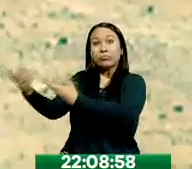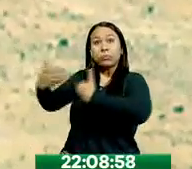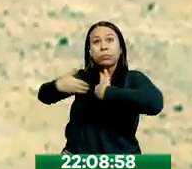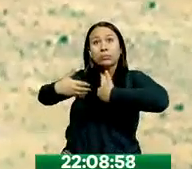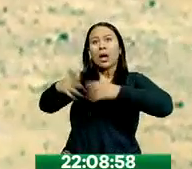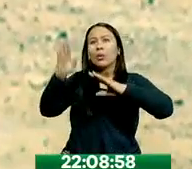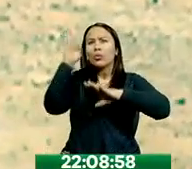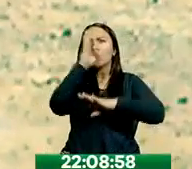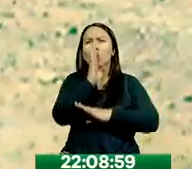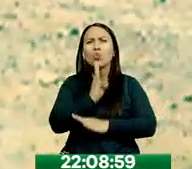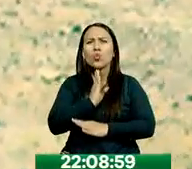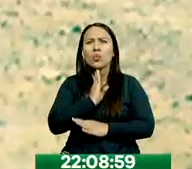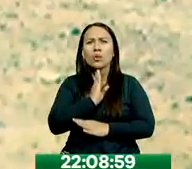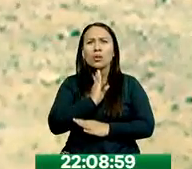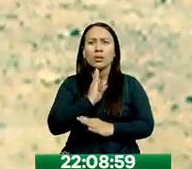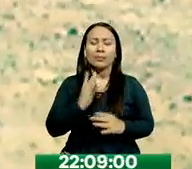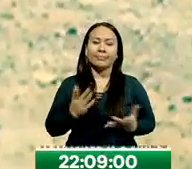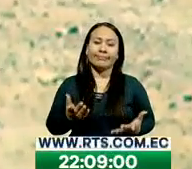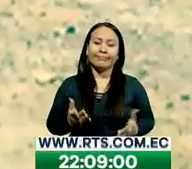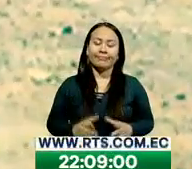informó juste morales